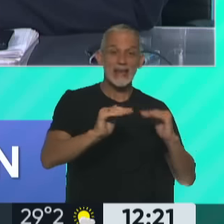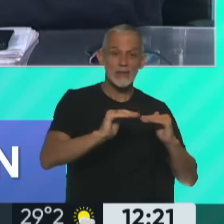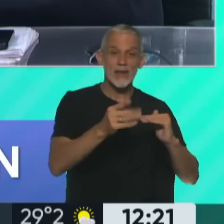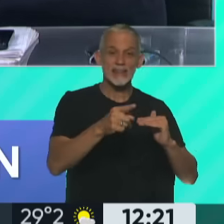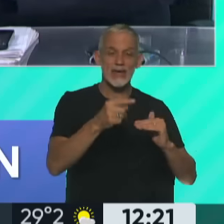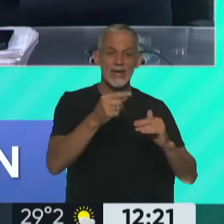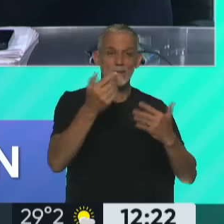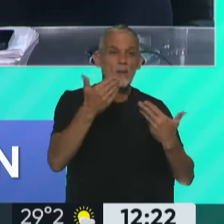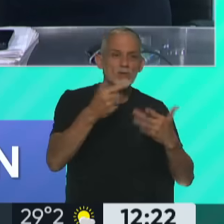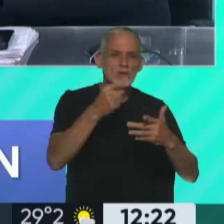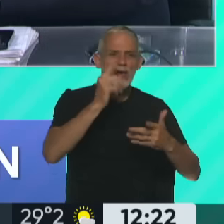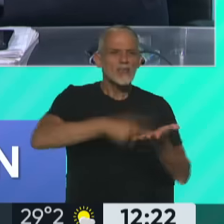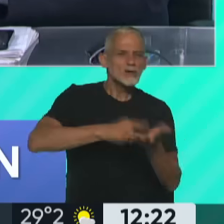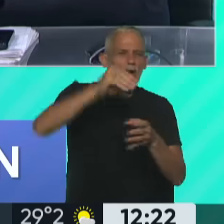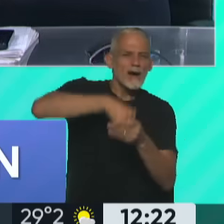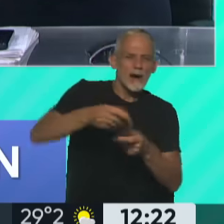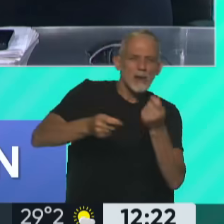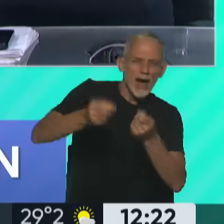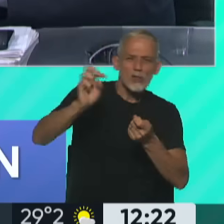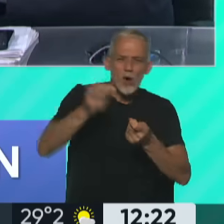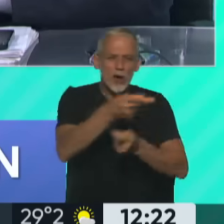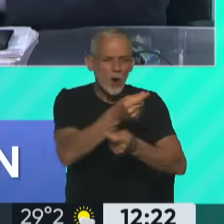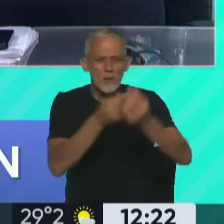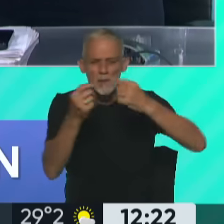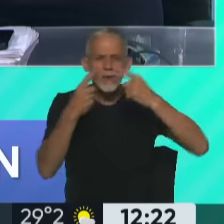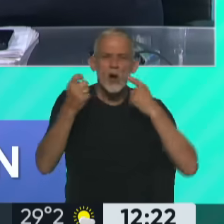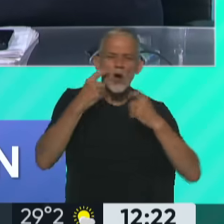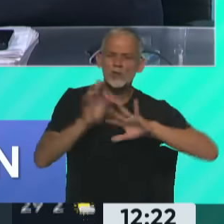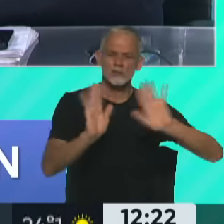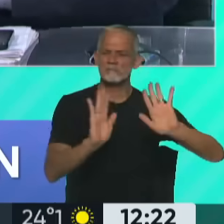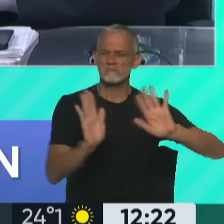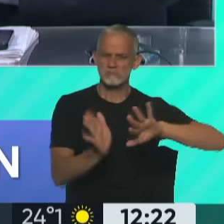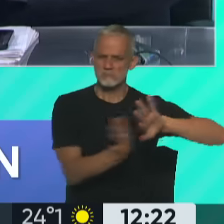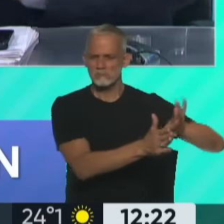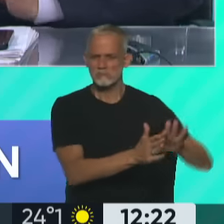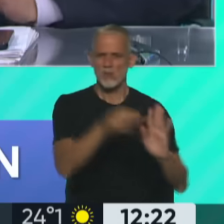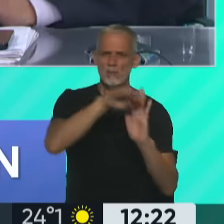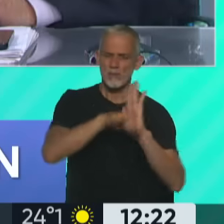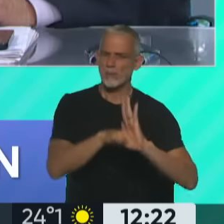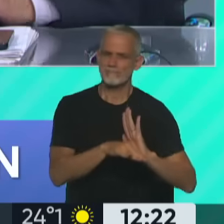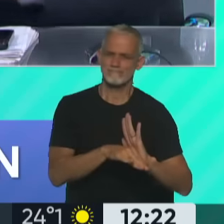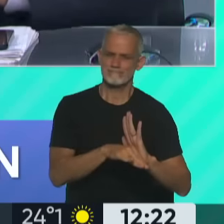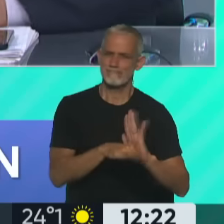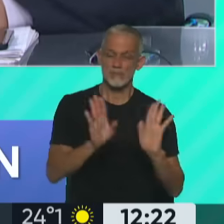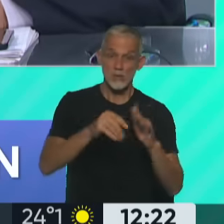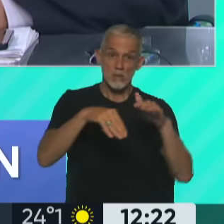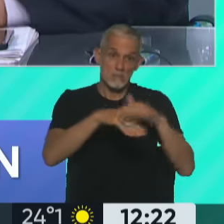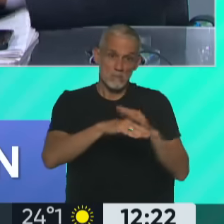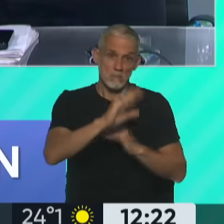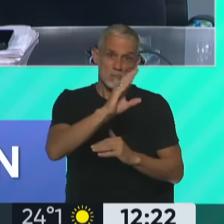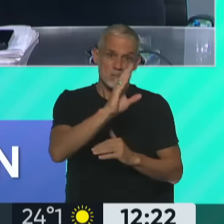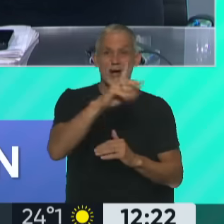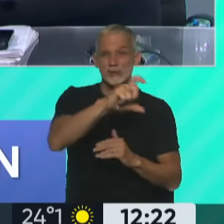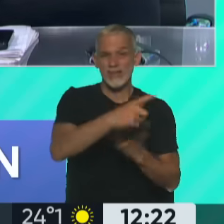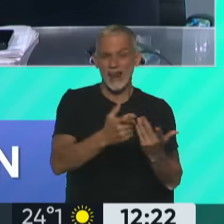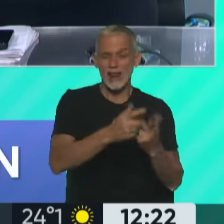de capacidad que tenga de intervención en los mercados, de controles, de regulaciones, con lo cual vamos a tener quizá un Banco Central